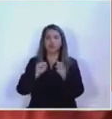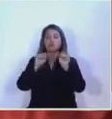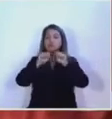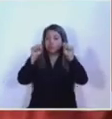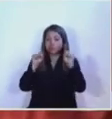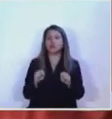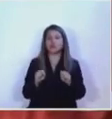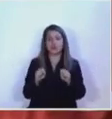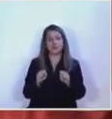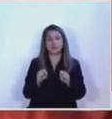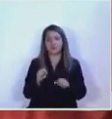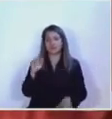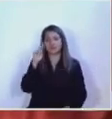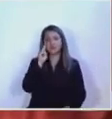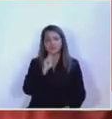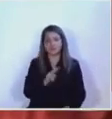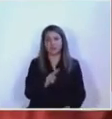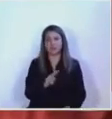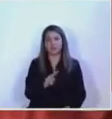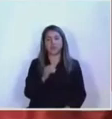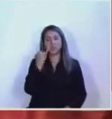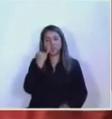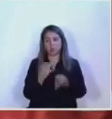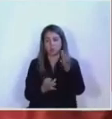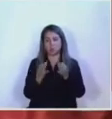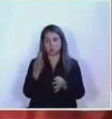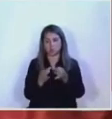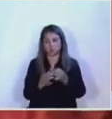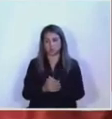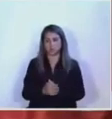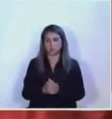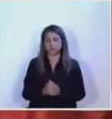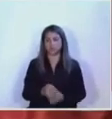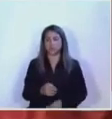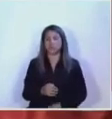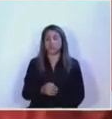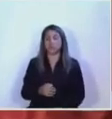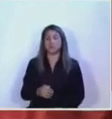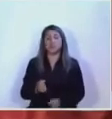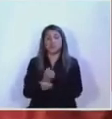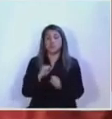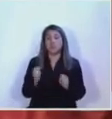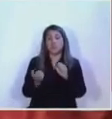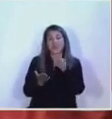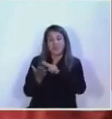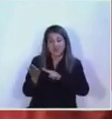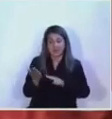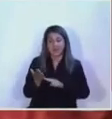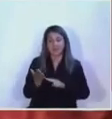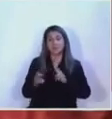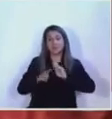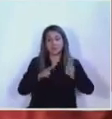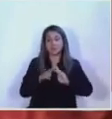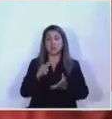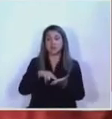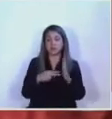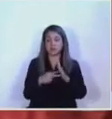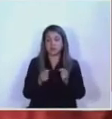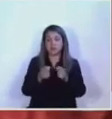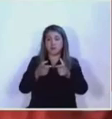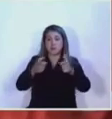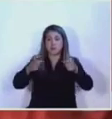a su juicio, absolutamente injusto. Dada la incapacidad de leer y direccionar este conflicto creciente,